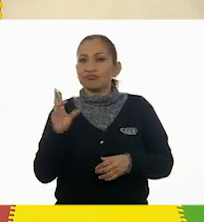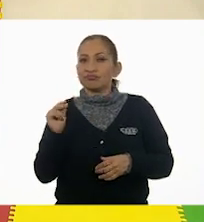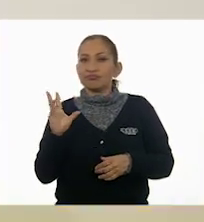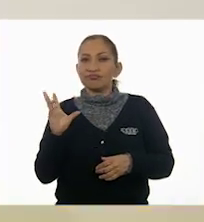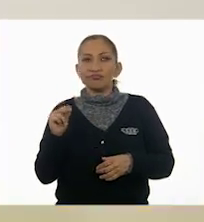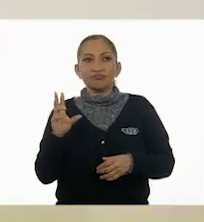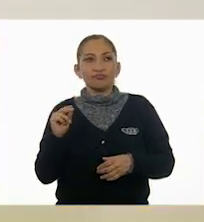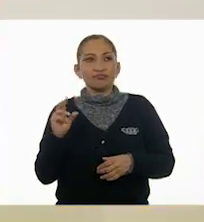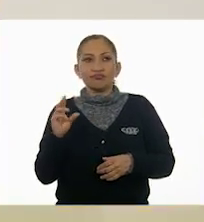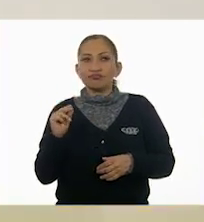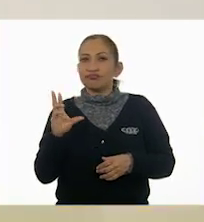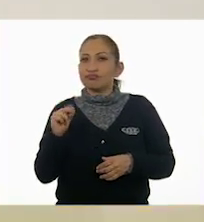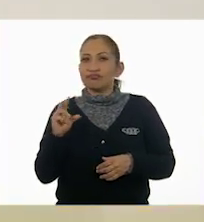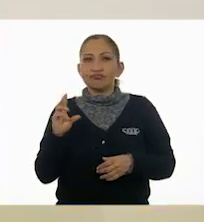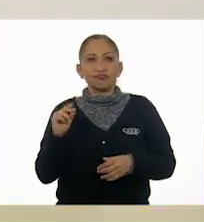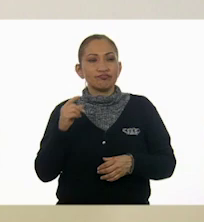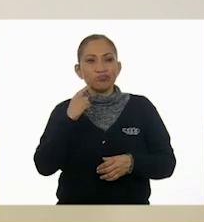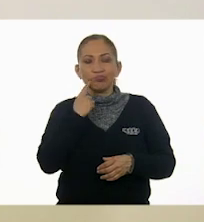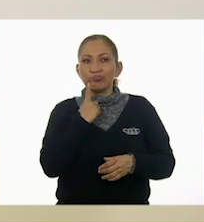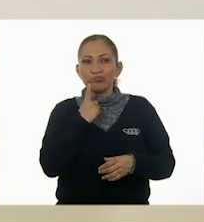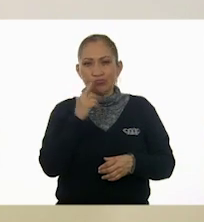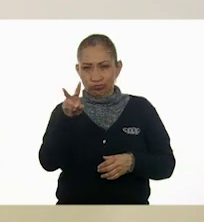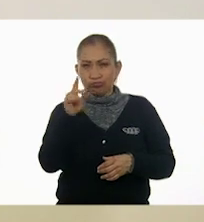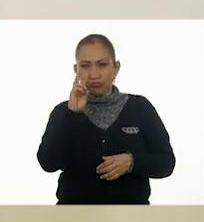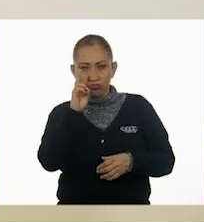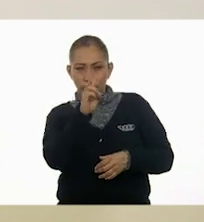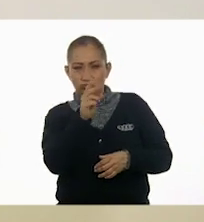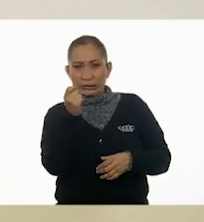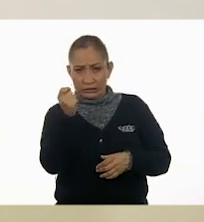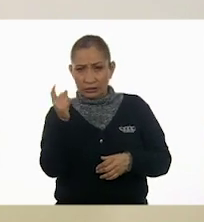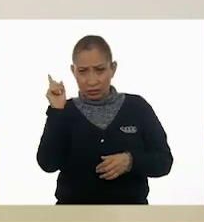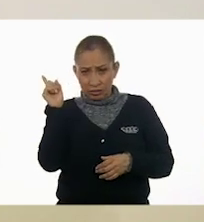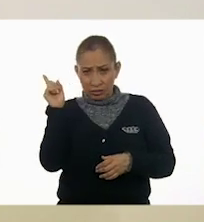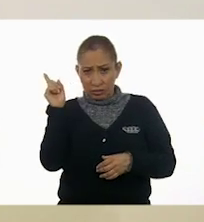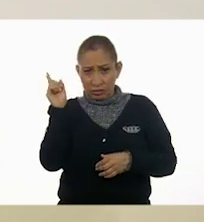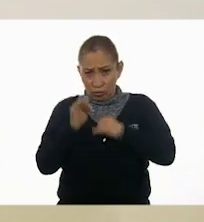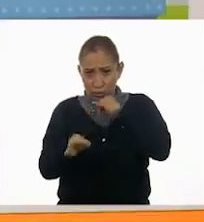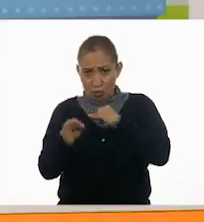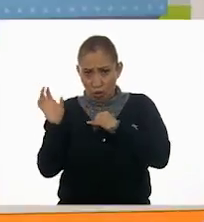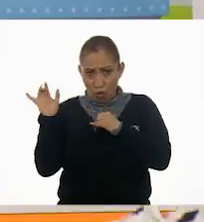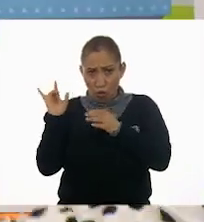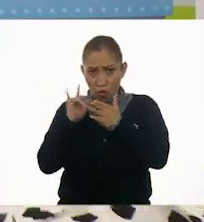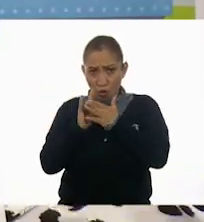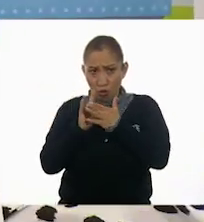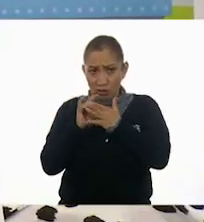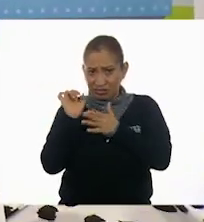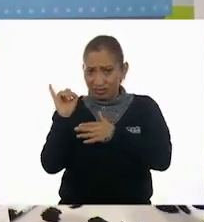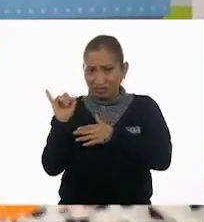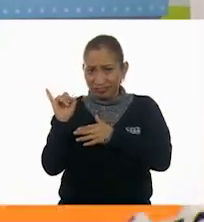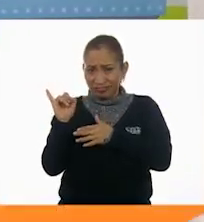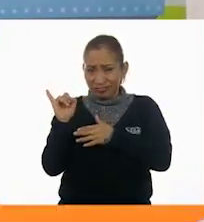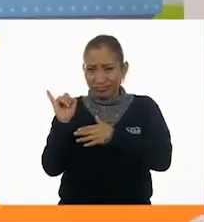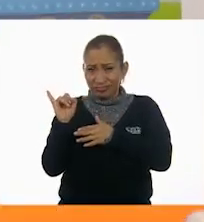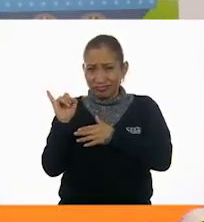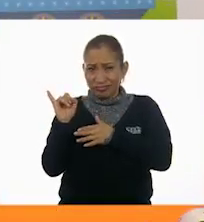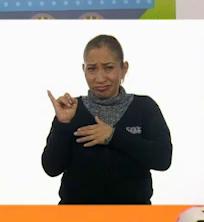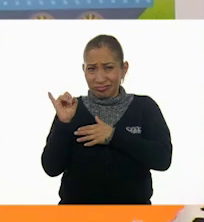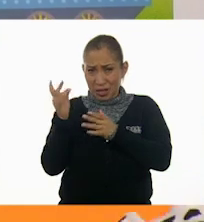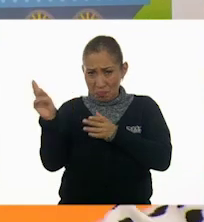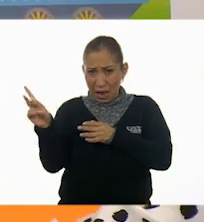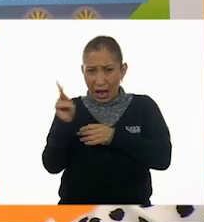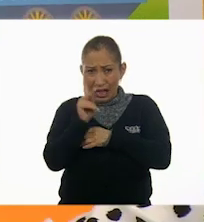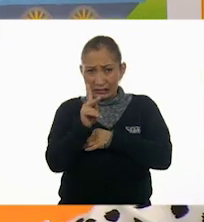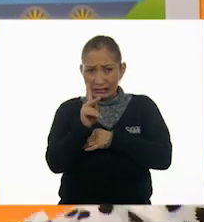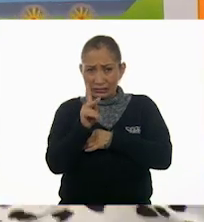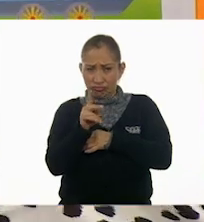¡Ah, caray! A ver, observen en casa. ¿Será esta la última pieza? La figura se